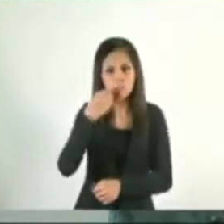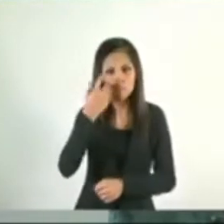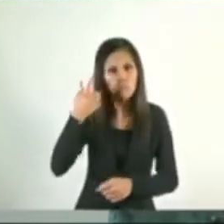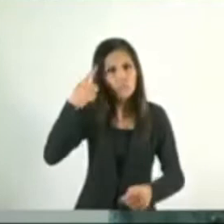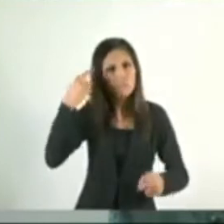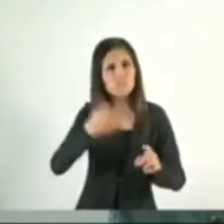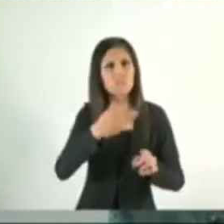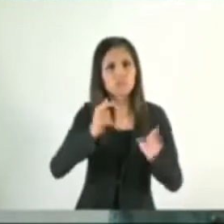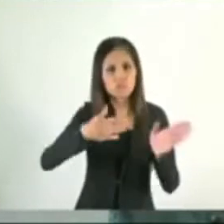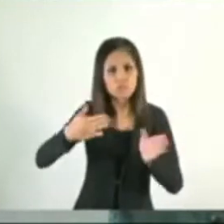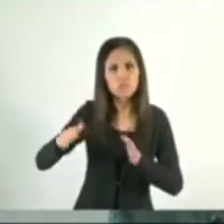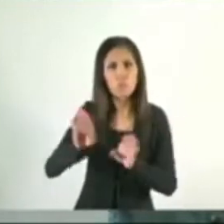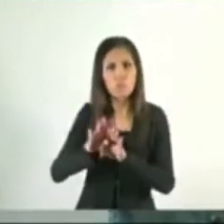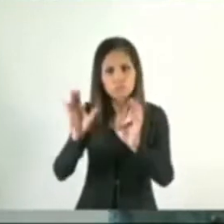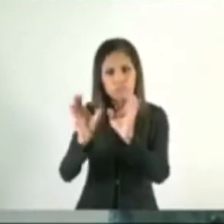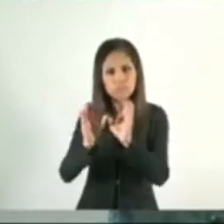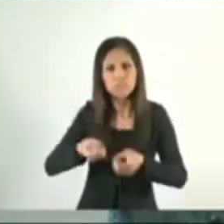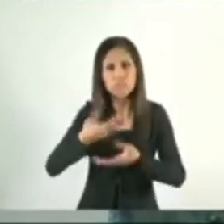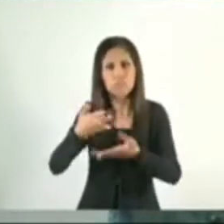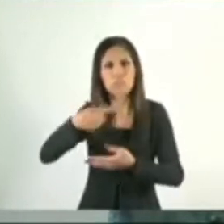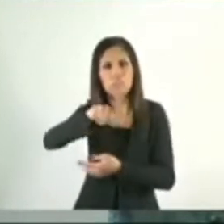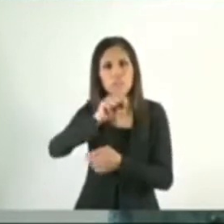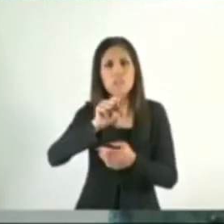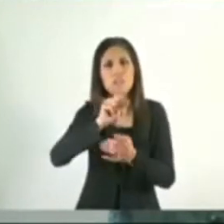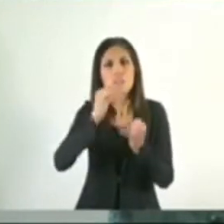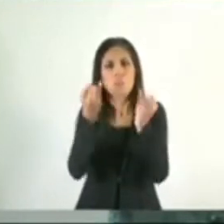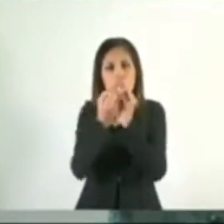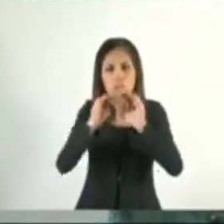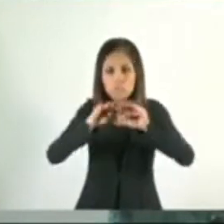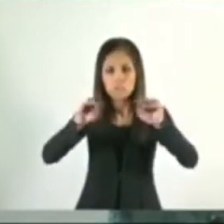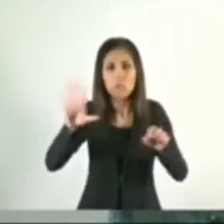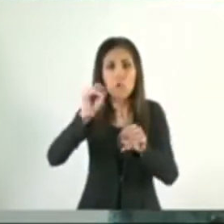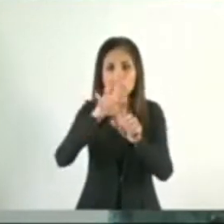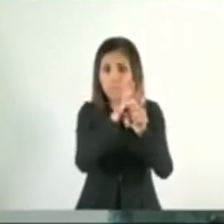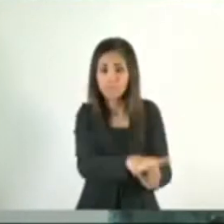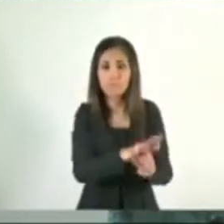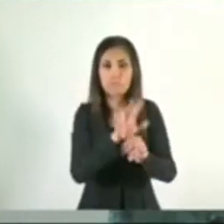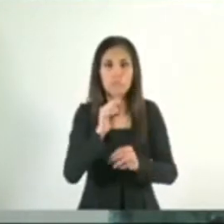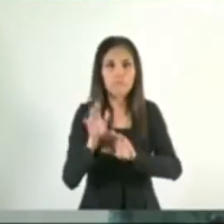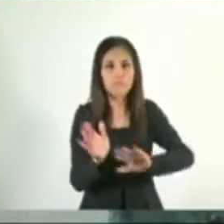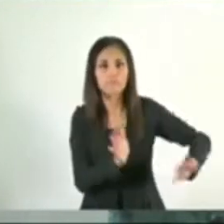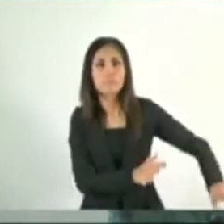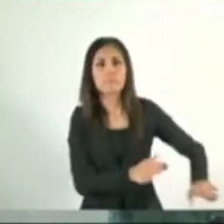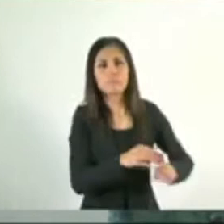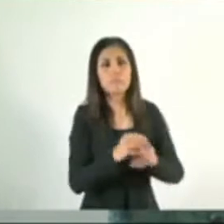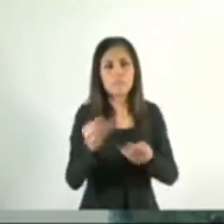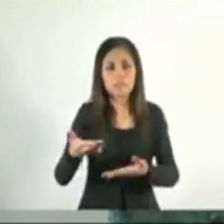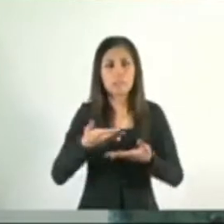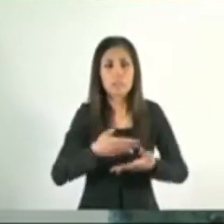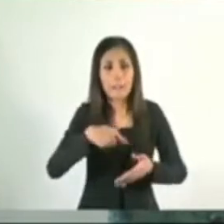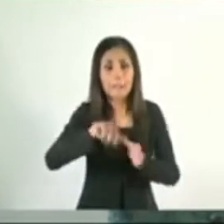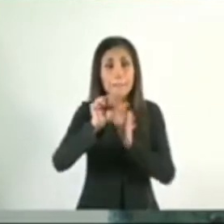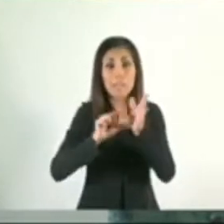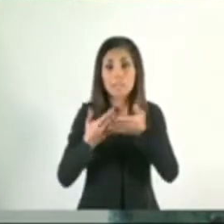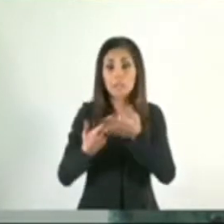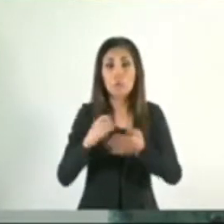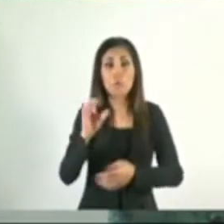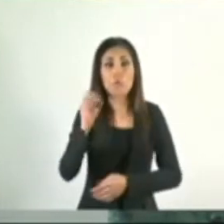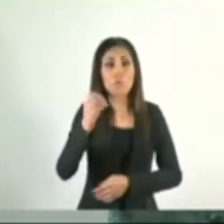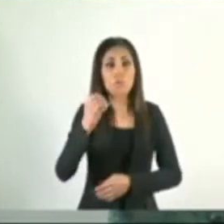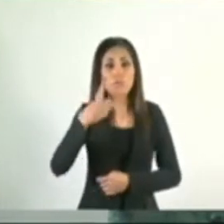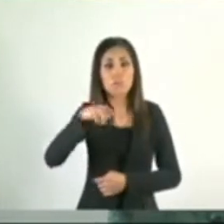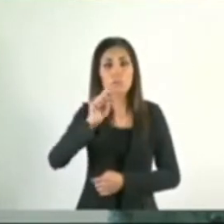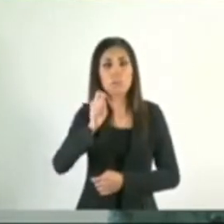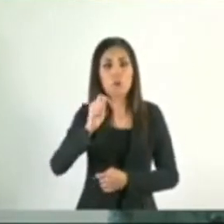de recertificación en la norma mexicana de igualdad laboral y no discriminación, recibiendo nuevamente en el mes de octubre la distinción nivel